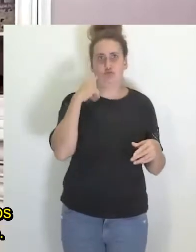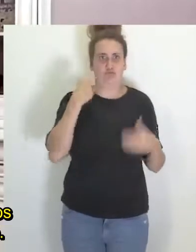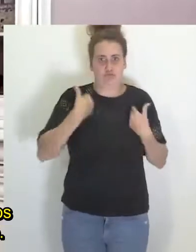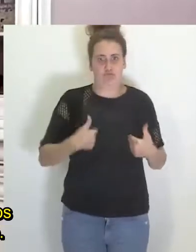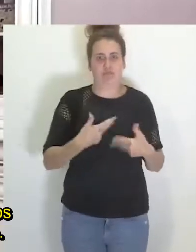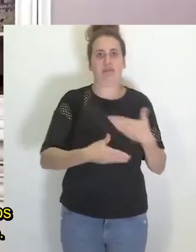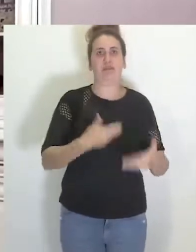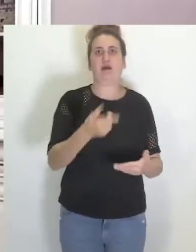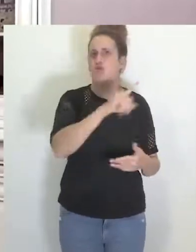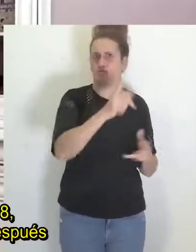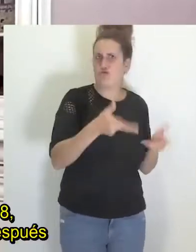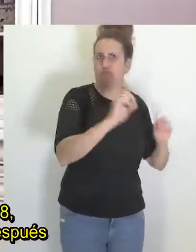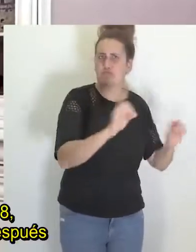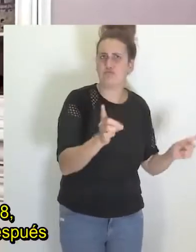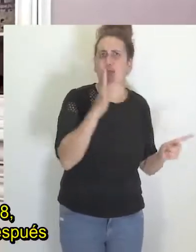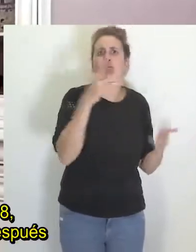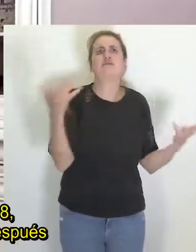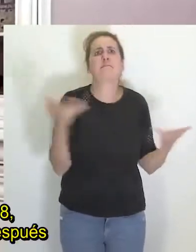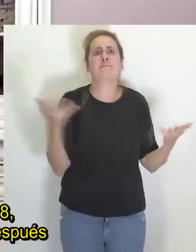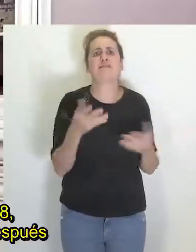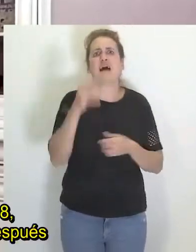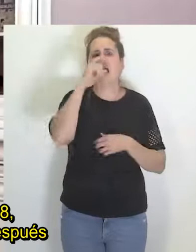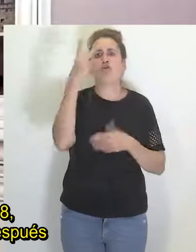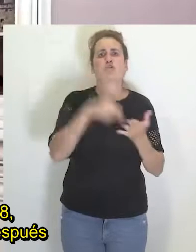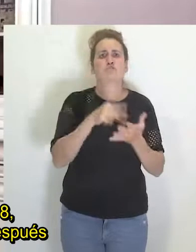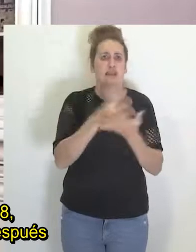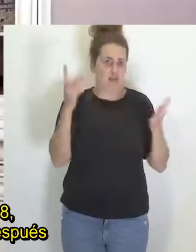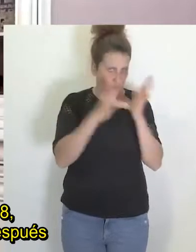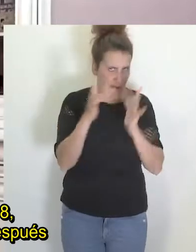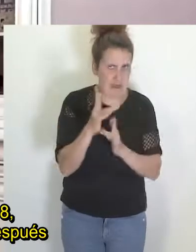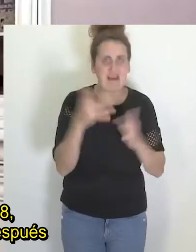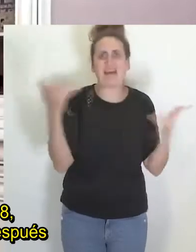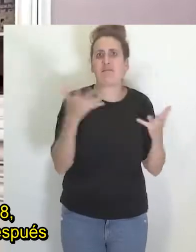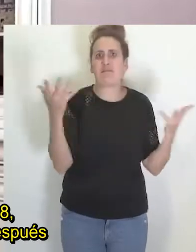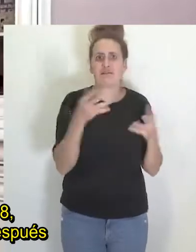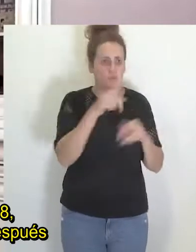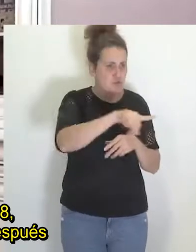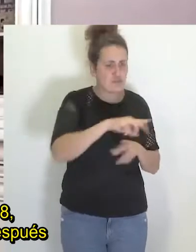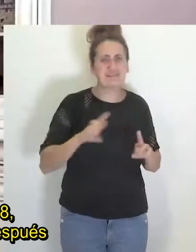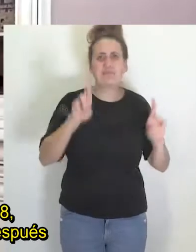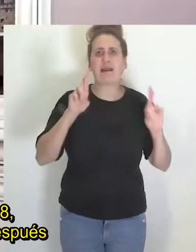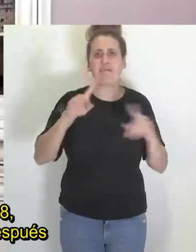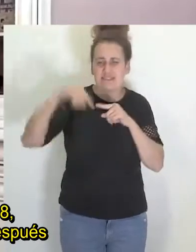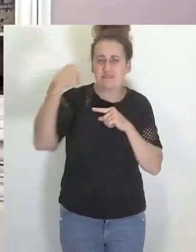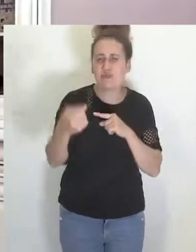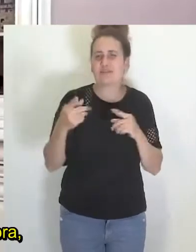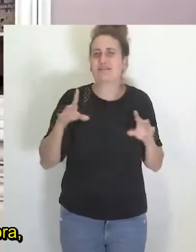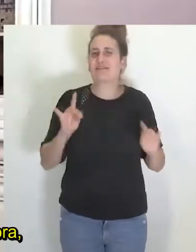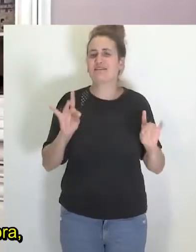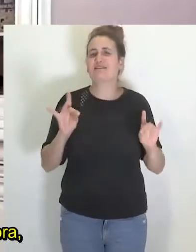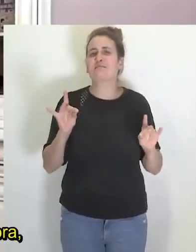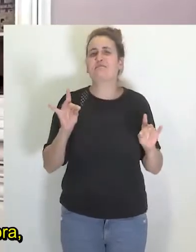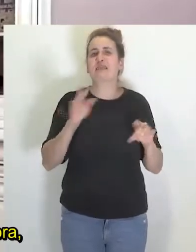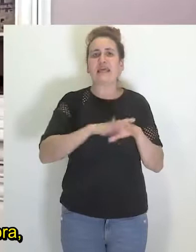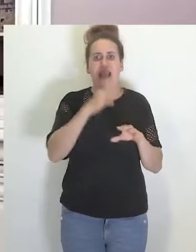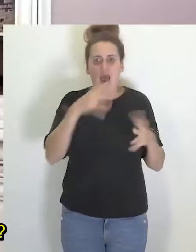no sucedió. ¿Qué ocurre en 2018? ¿Qué espera en abril de 2018? ¿Qué esperabais que ocurriese después? ¿Y